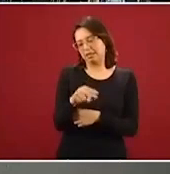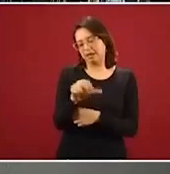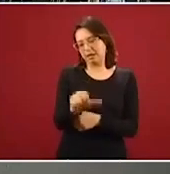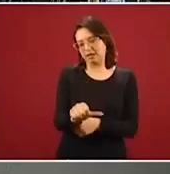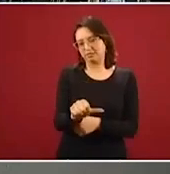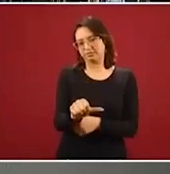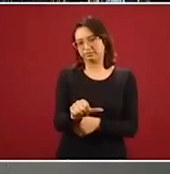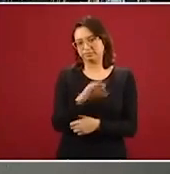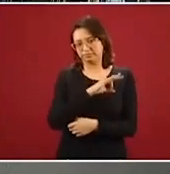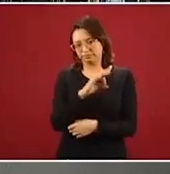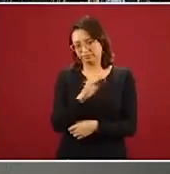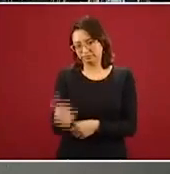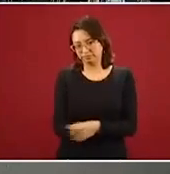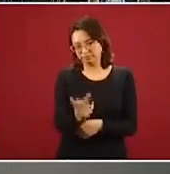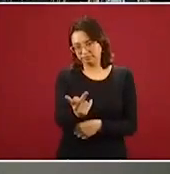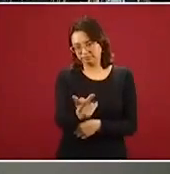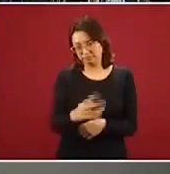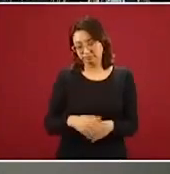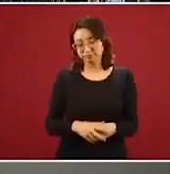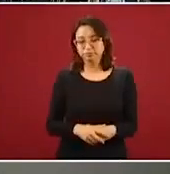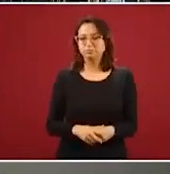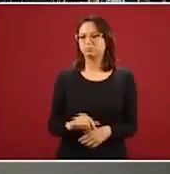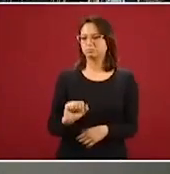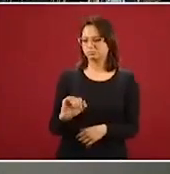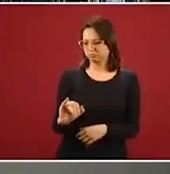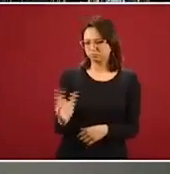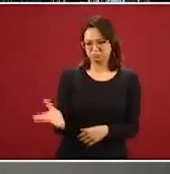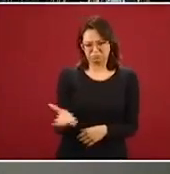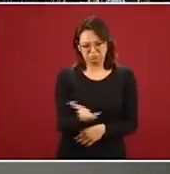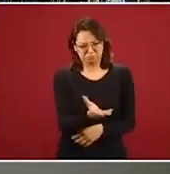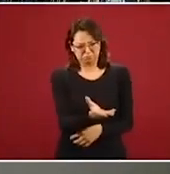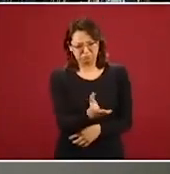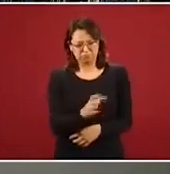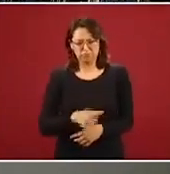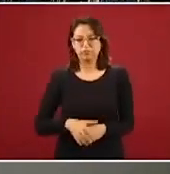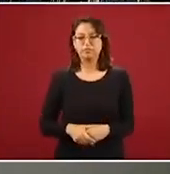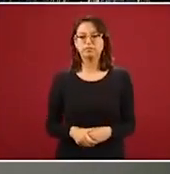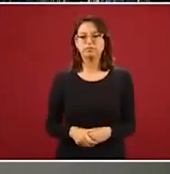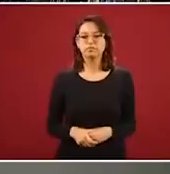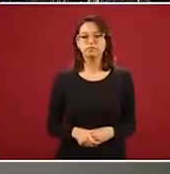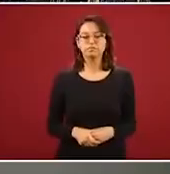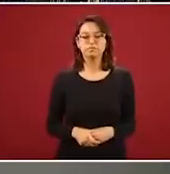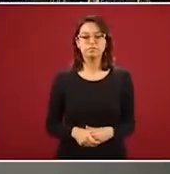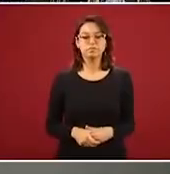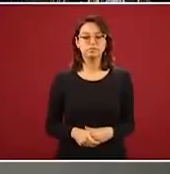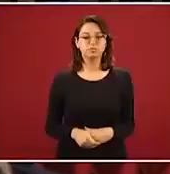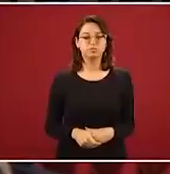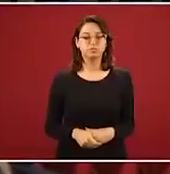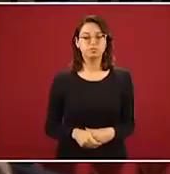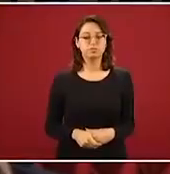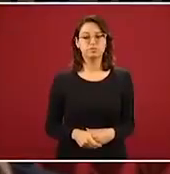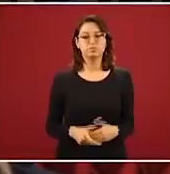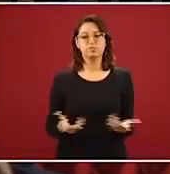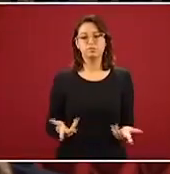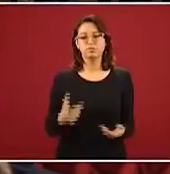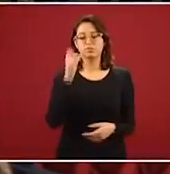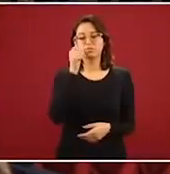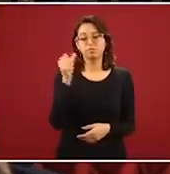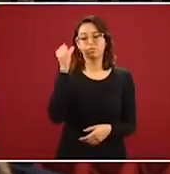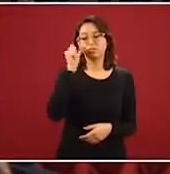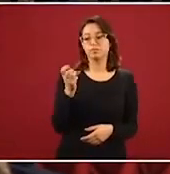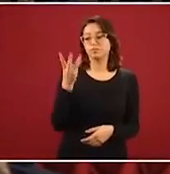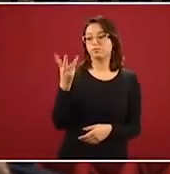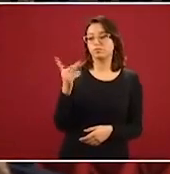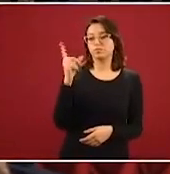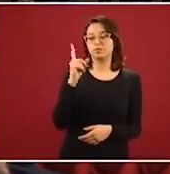No sé si se la... Sí. Gracias. Secretario, el día de ayer tres mujeres se acercaron al programa de Contrapeso Digital.